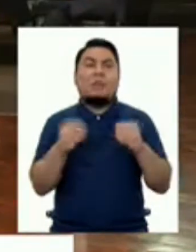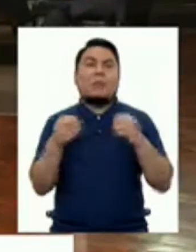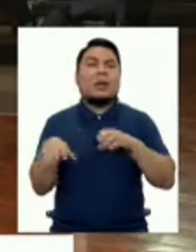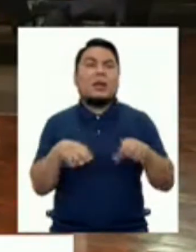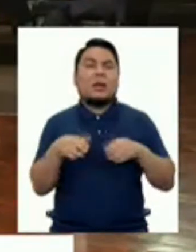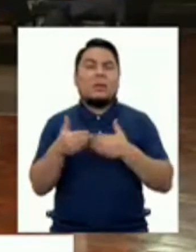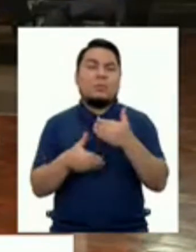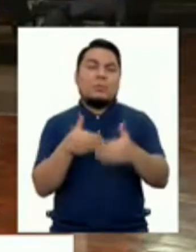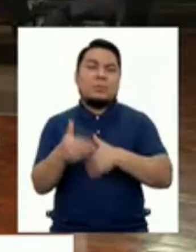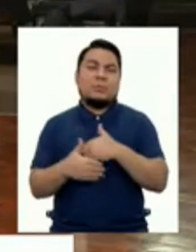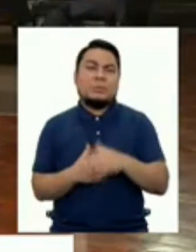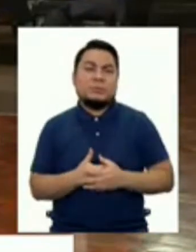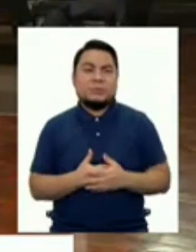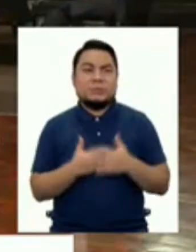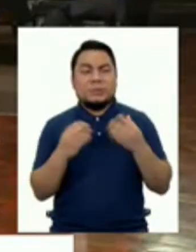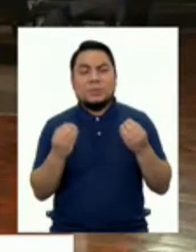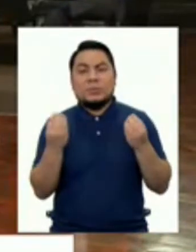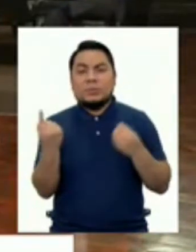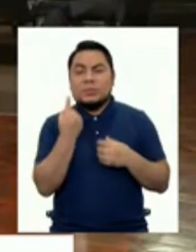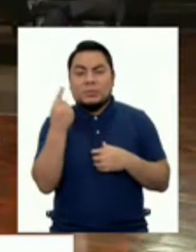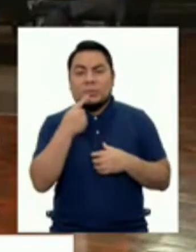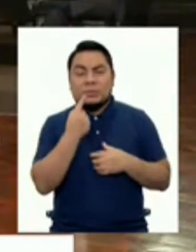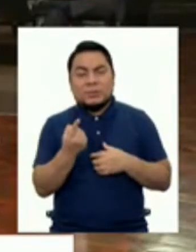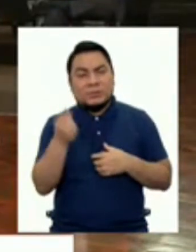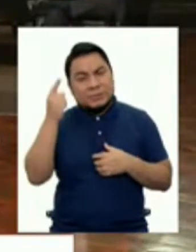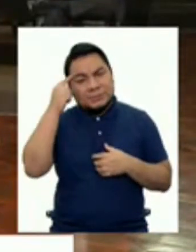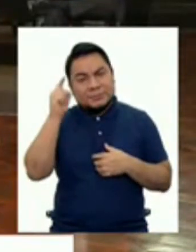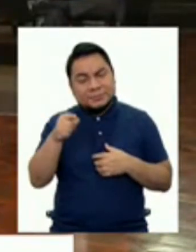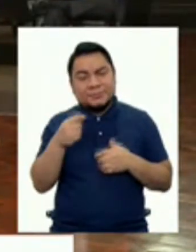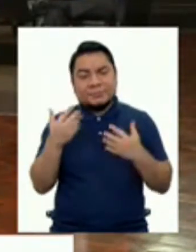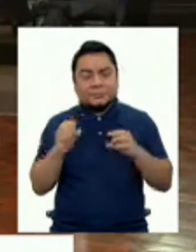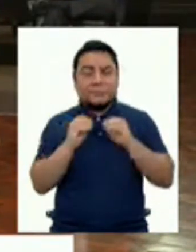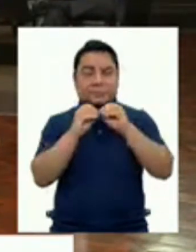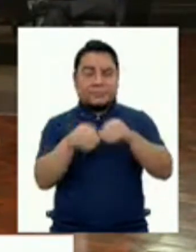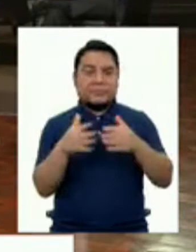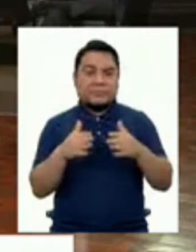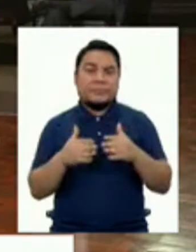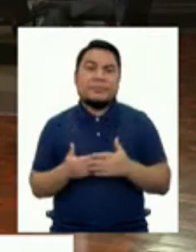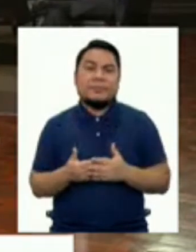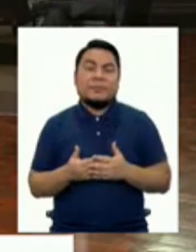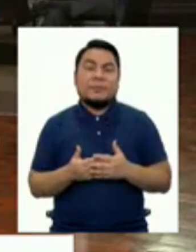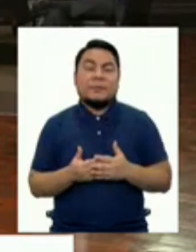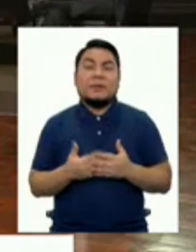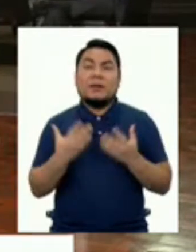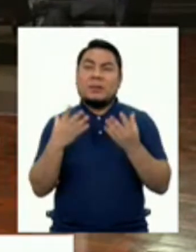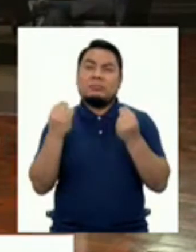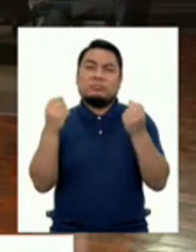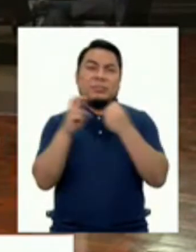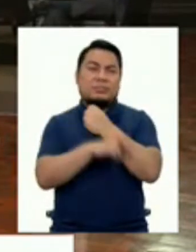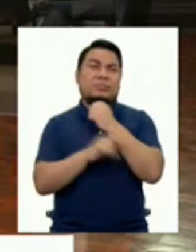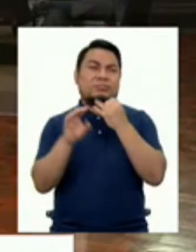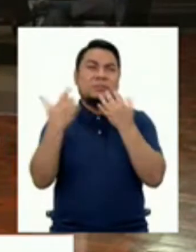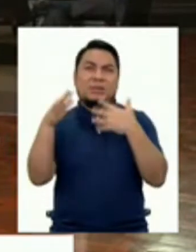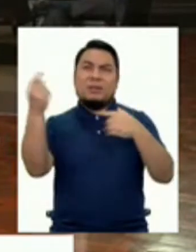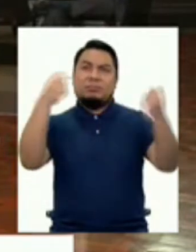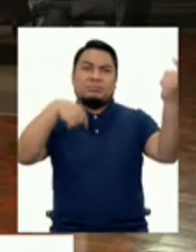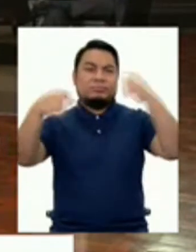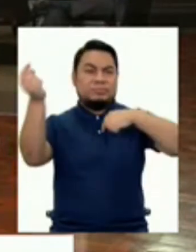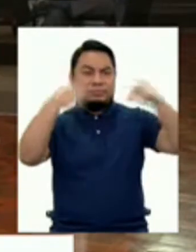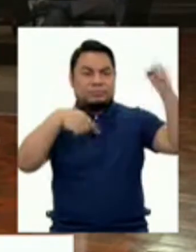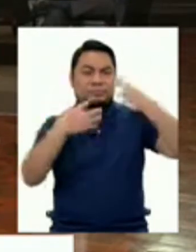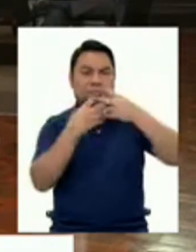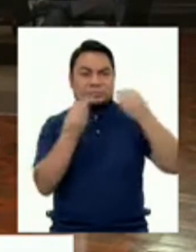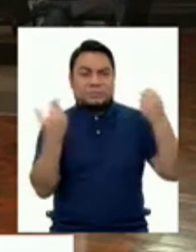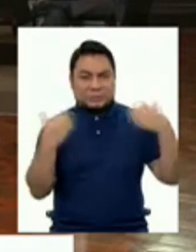progresando, no solamente en la repatriación que ingresan de diversos países por el aeropuerto Jorge Chávez,